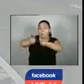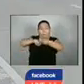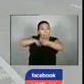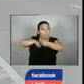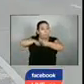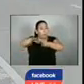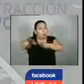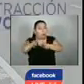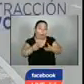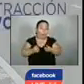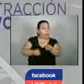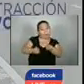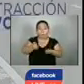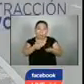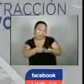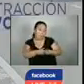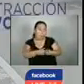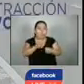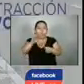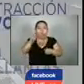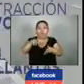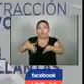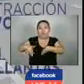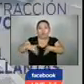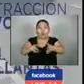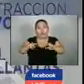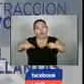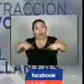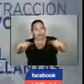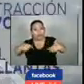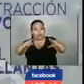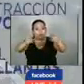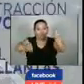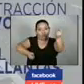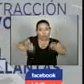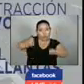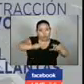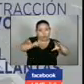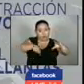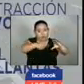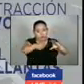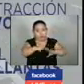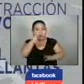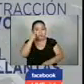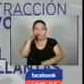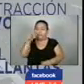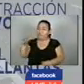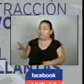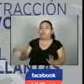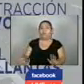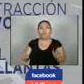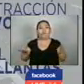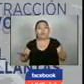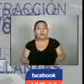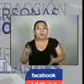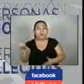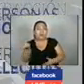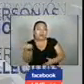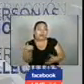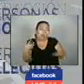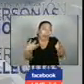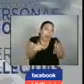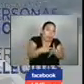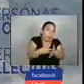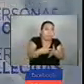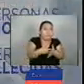velocidad, a la distracción al volante y al mal estado de las llantas de algunos automotores. La mayoría de estos hechos tiene como resultados personas